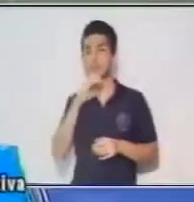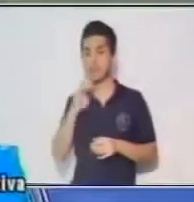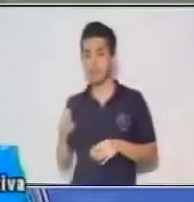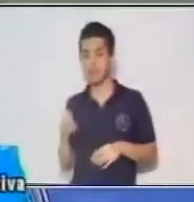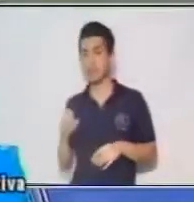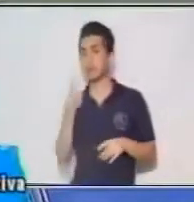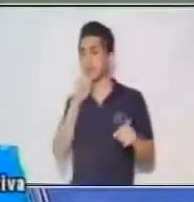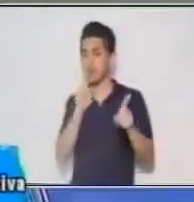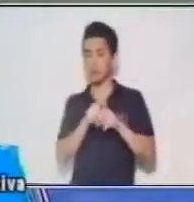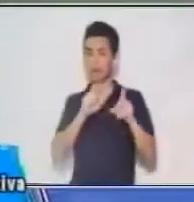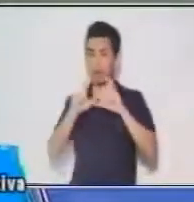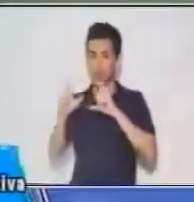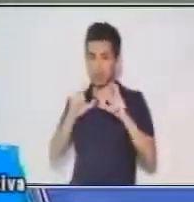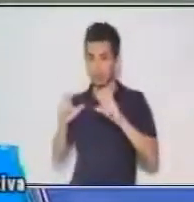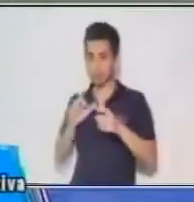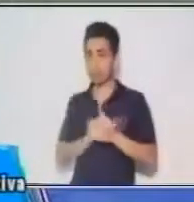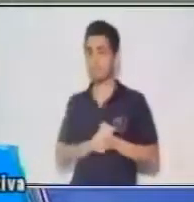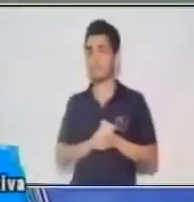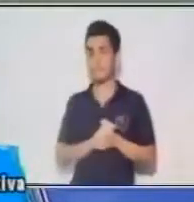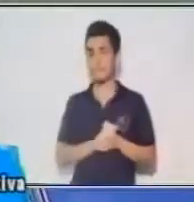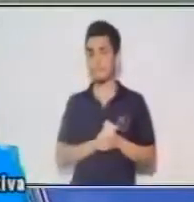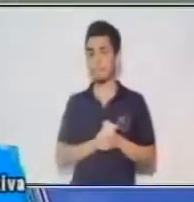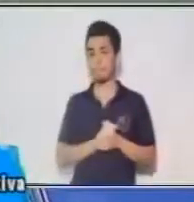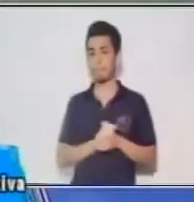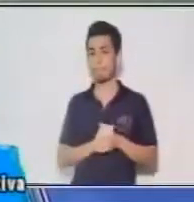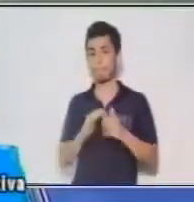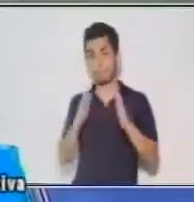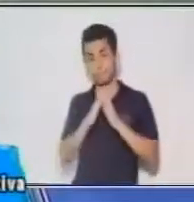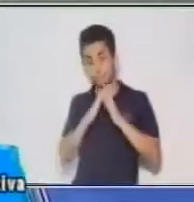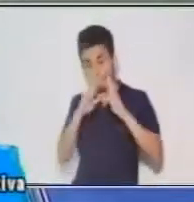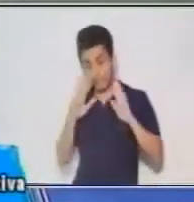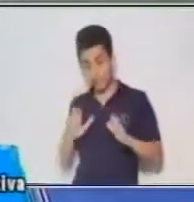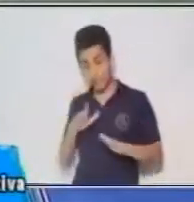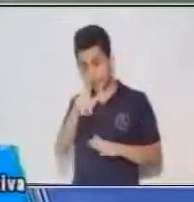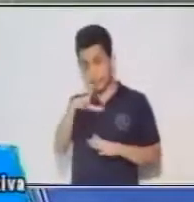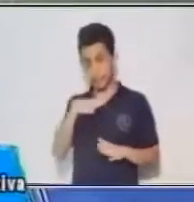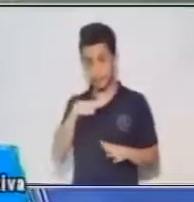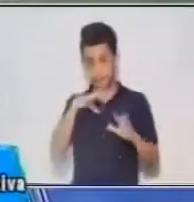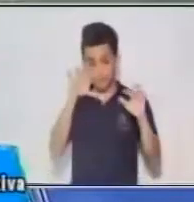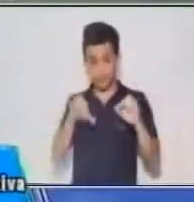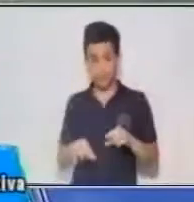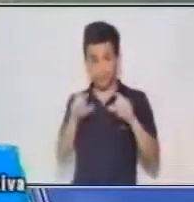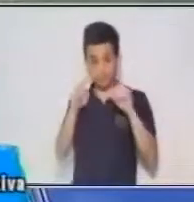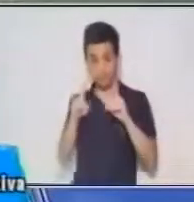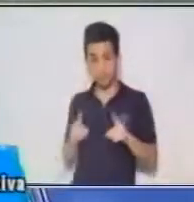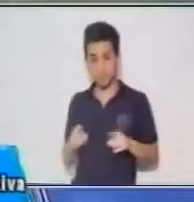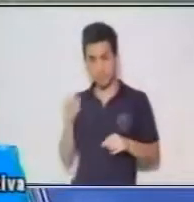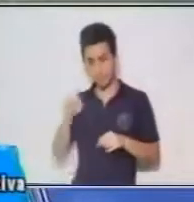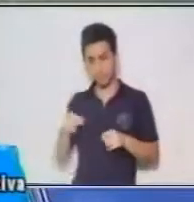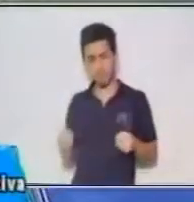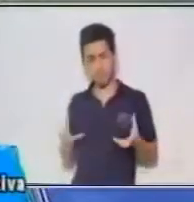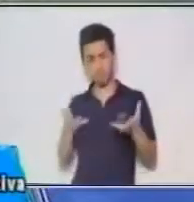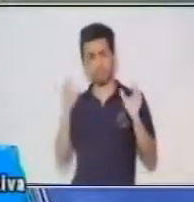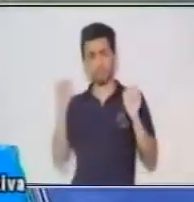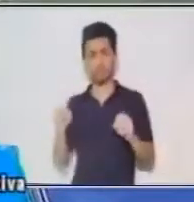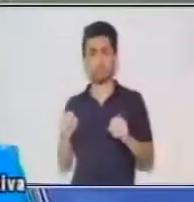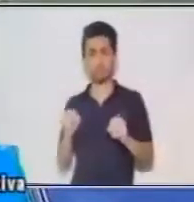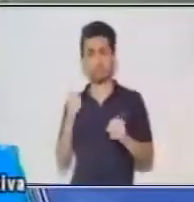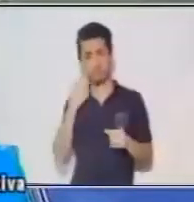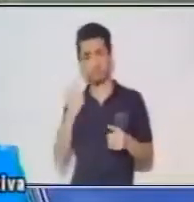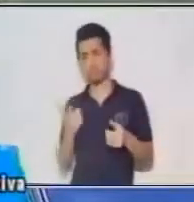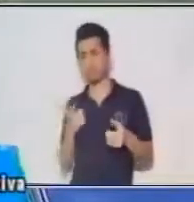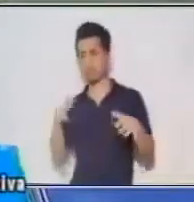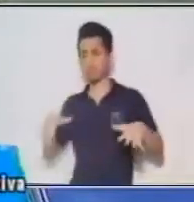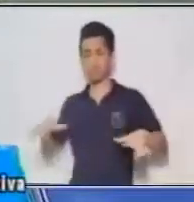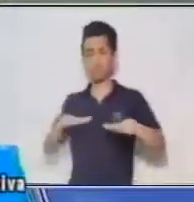de comunicación. Si en casa hay una persona con discapacidad, este es el momento oportuno para que participe en